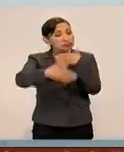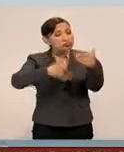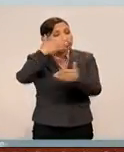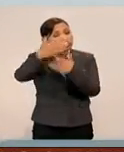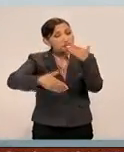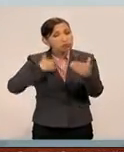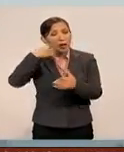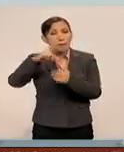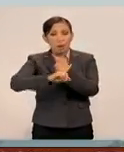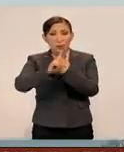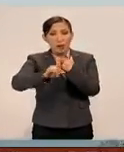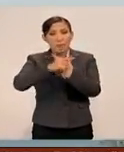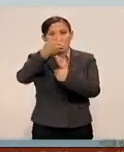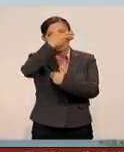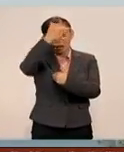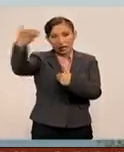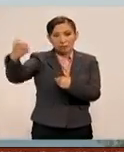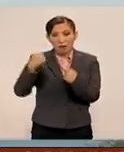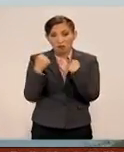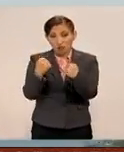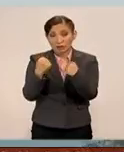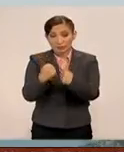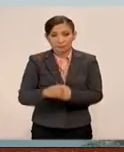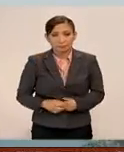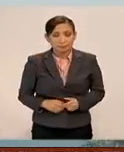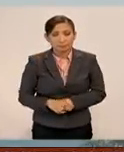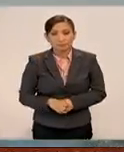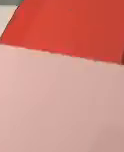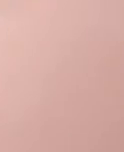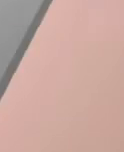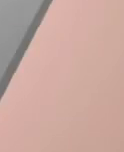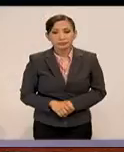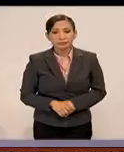largo plazo problemas ambientales de la metrópoli.